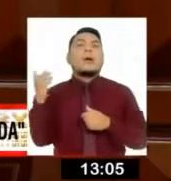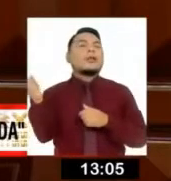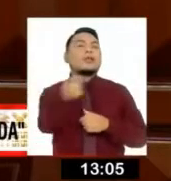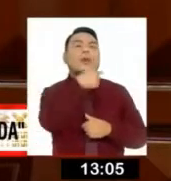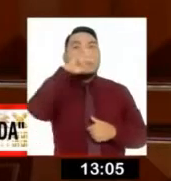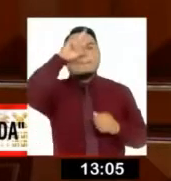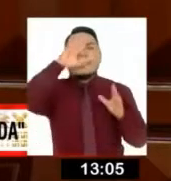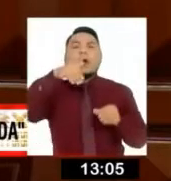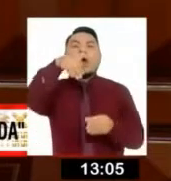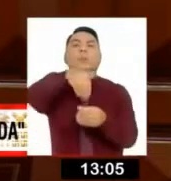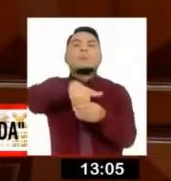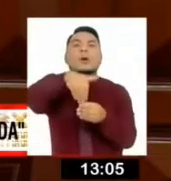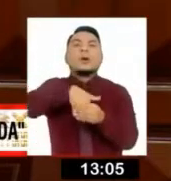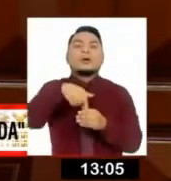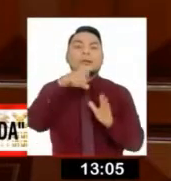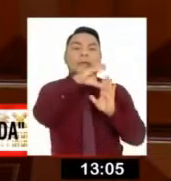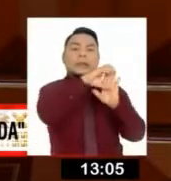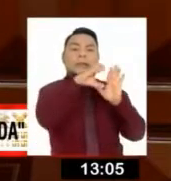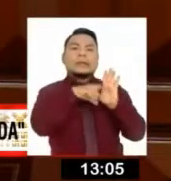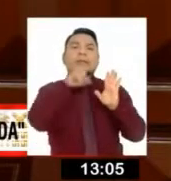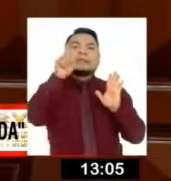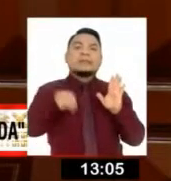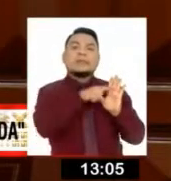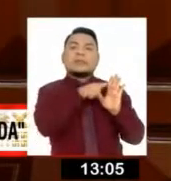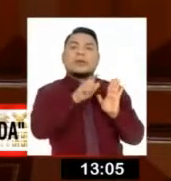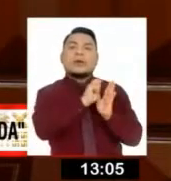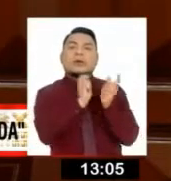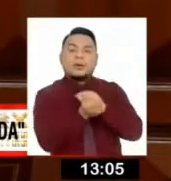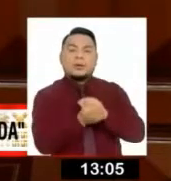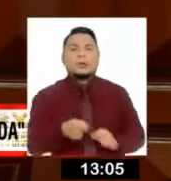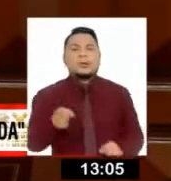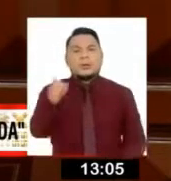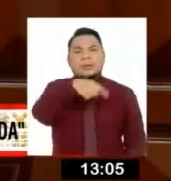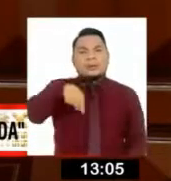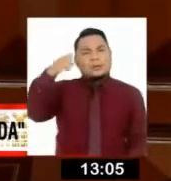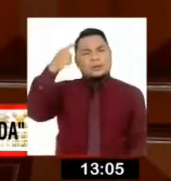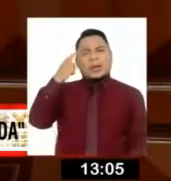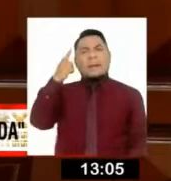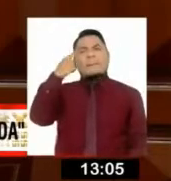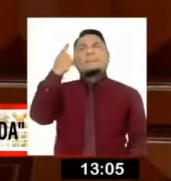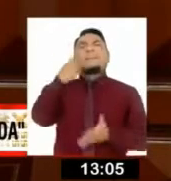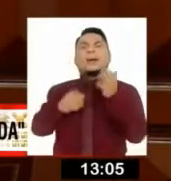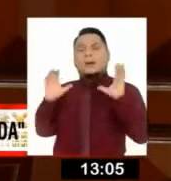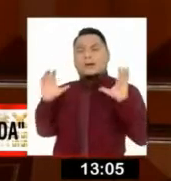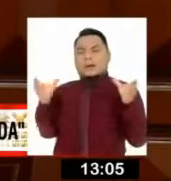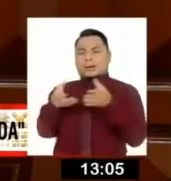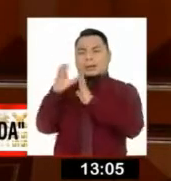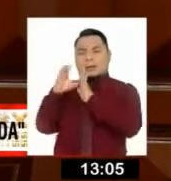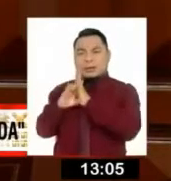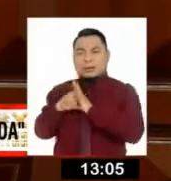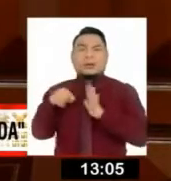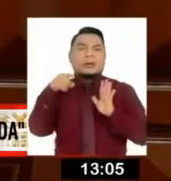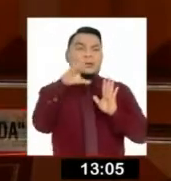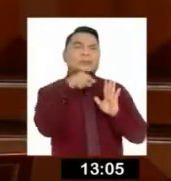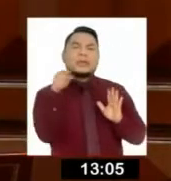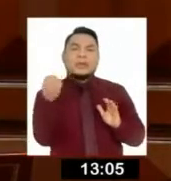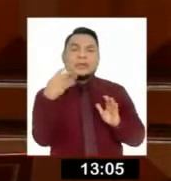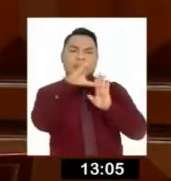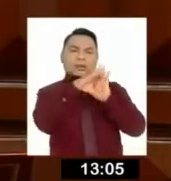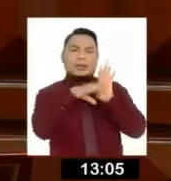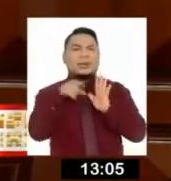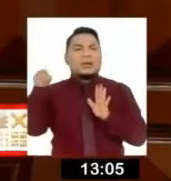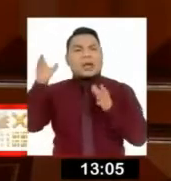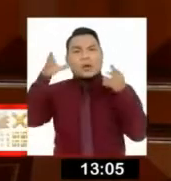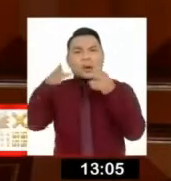popular. Hay quienes cuestionan para qué se necesita una asamblea constituyente, si la Constitución puede ser reformada por el